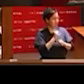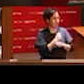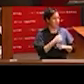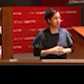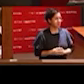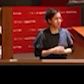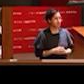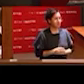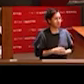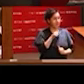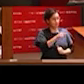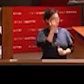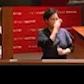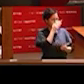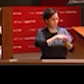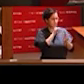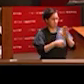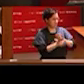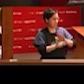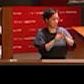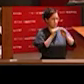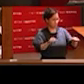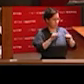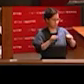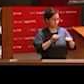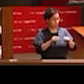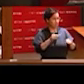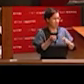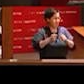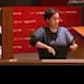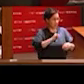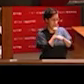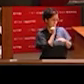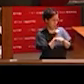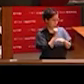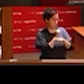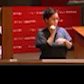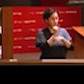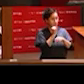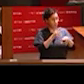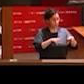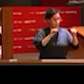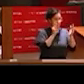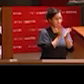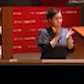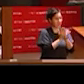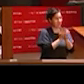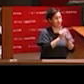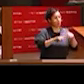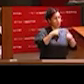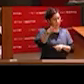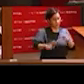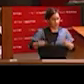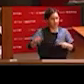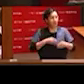ello tenemos una escuela de formación permanente que es como un instituto que después de las clases las